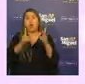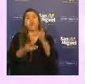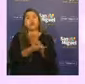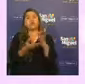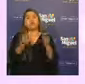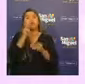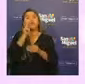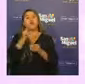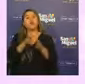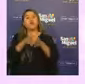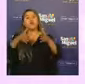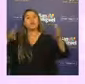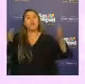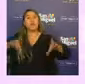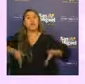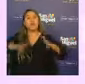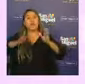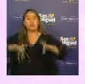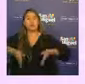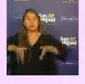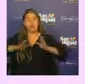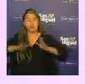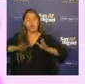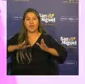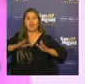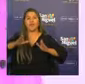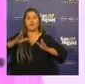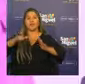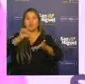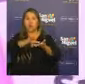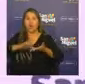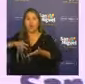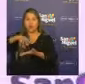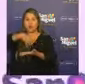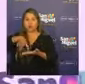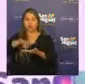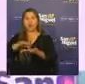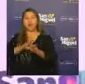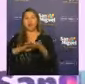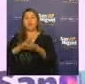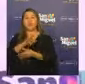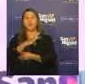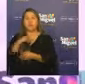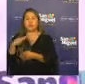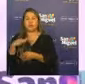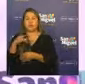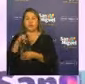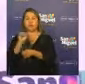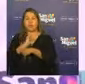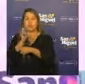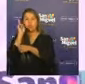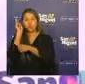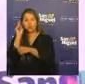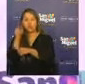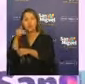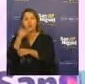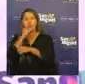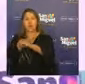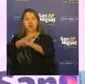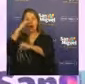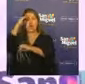Gran Avenida y en otros sectores de la comuna, tanto a el Ministerio de Transporte, Carabineros y Prevención